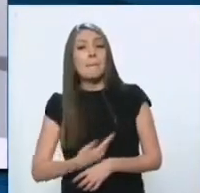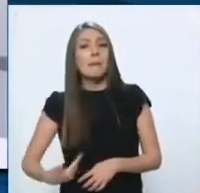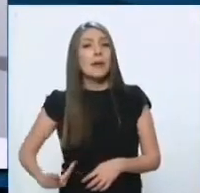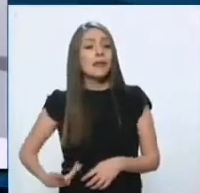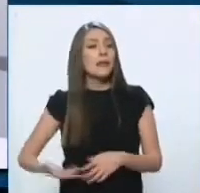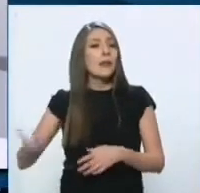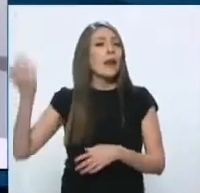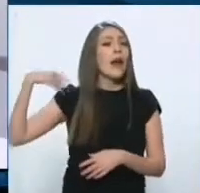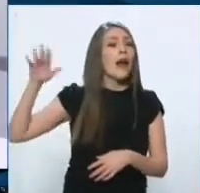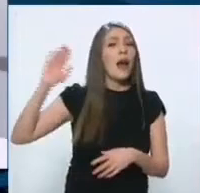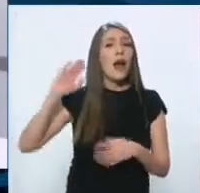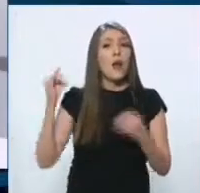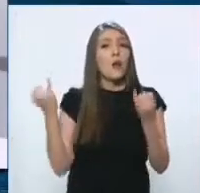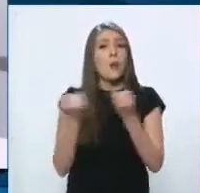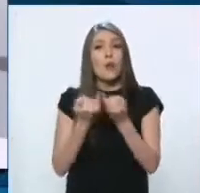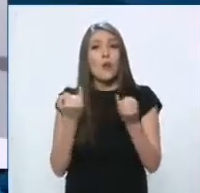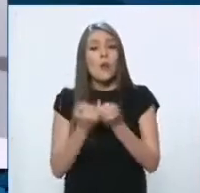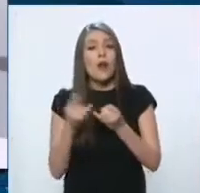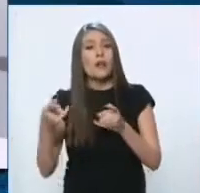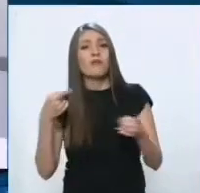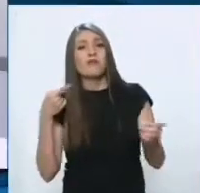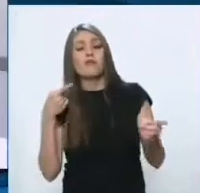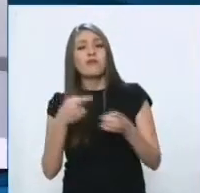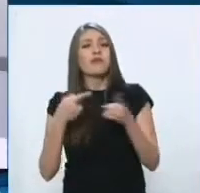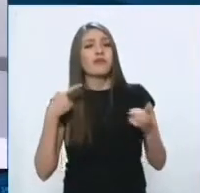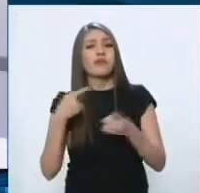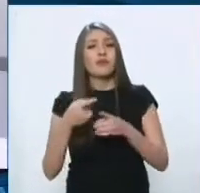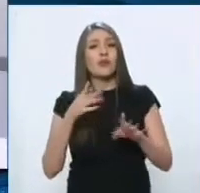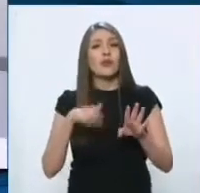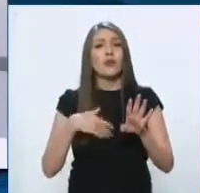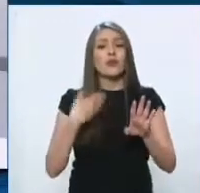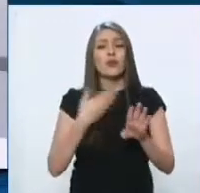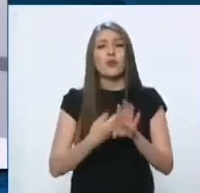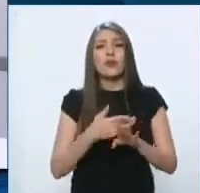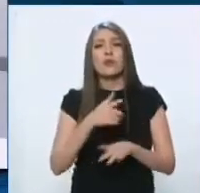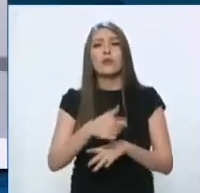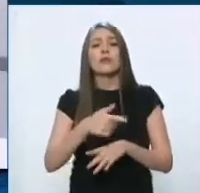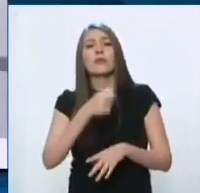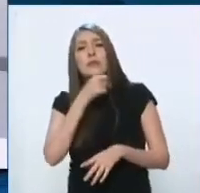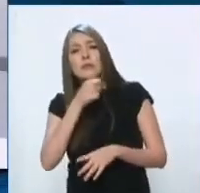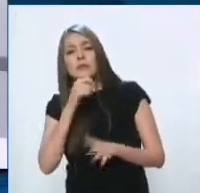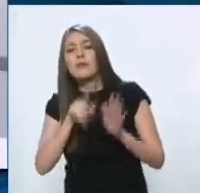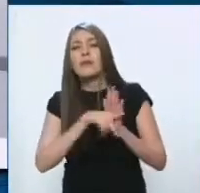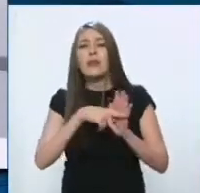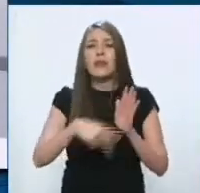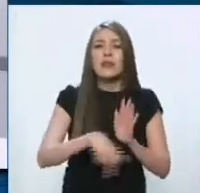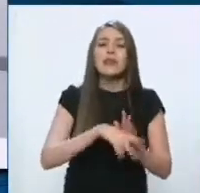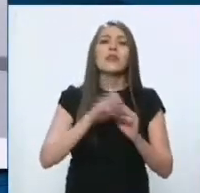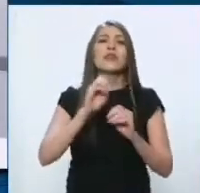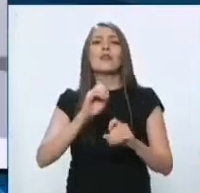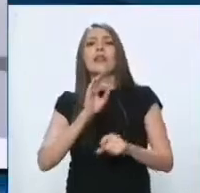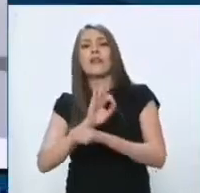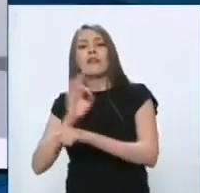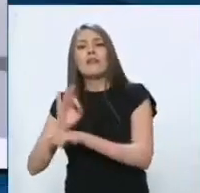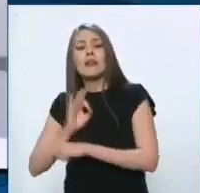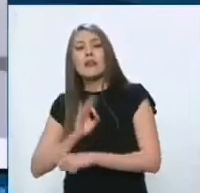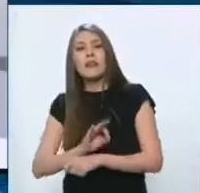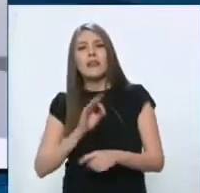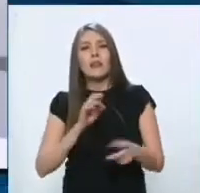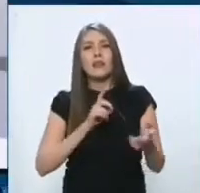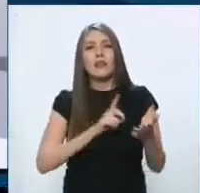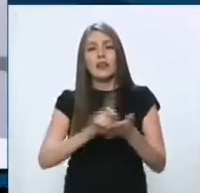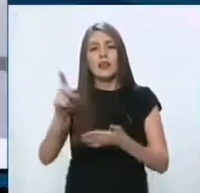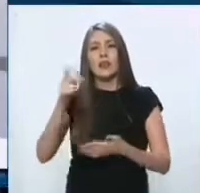tanto a los medios de comunicación, a los periodistas, a los defensores de derechos humanos como el